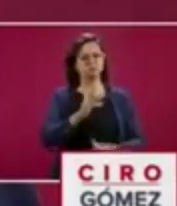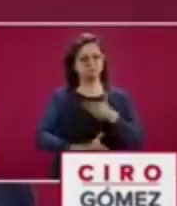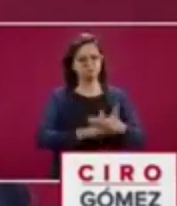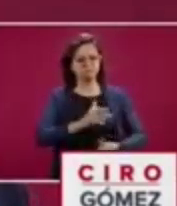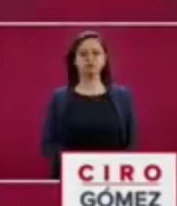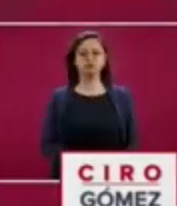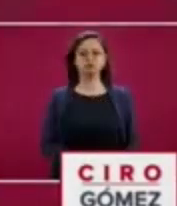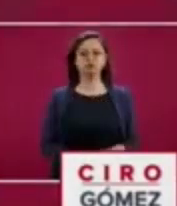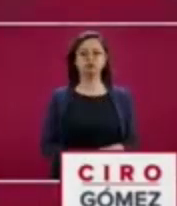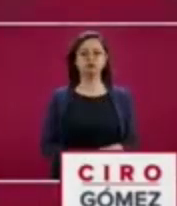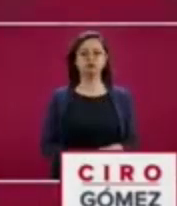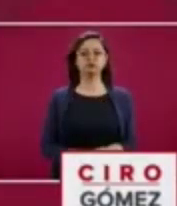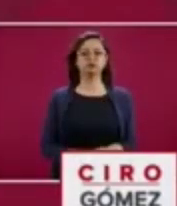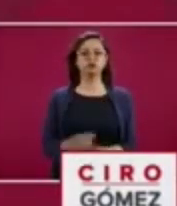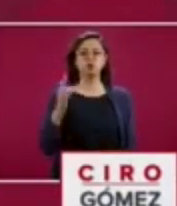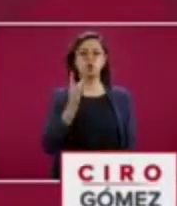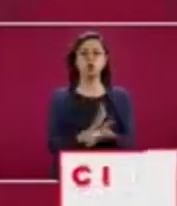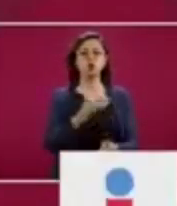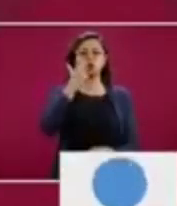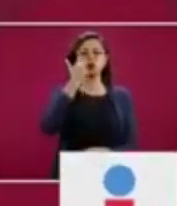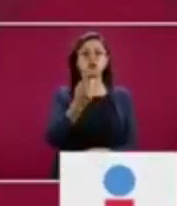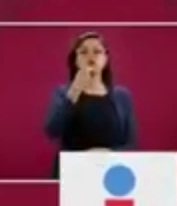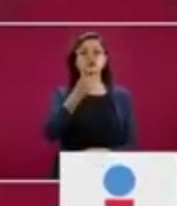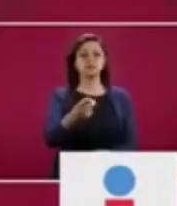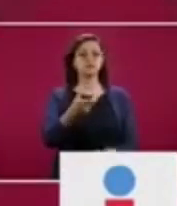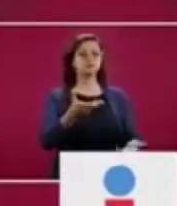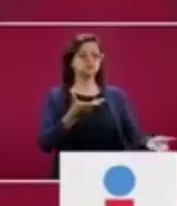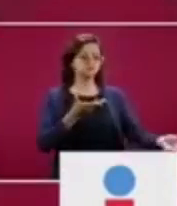Solo decir cooperación, sí.